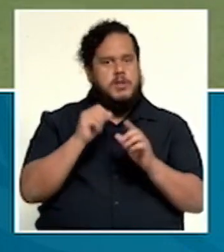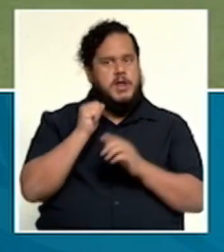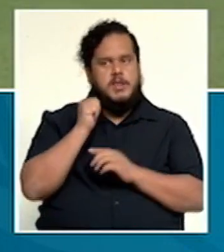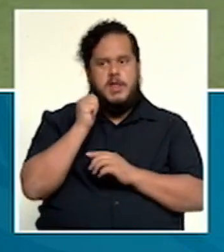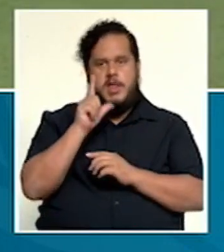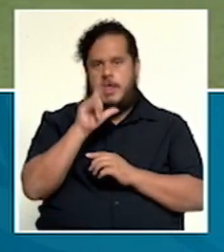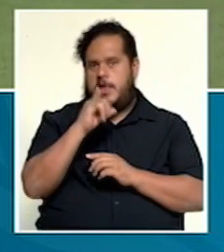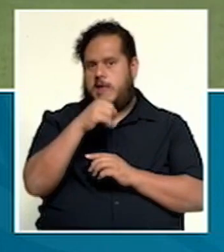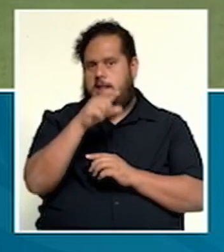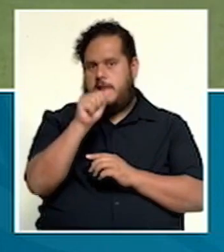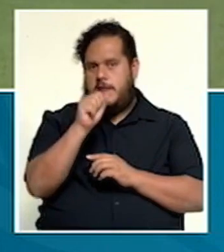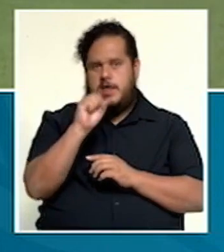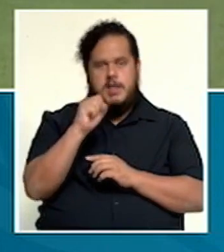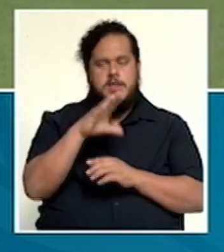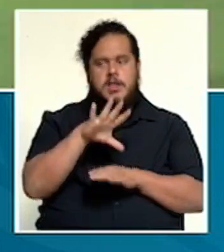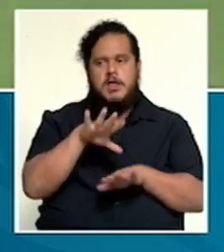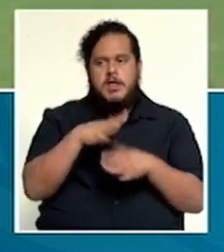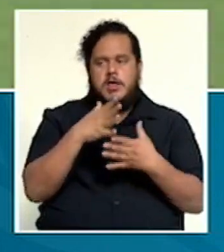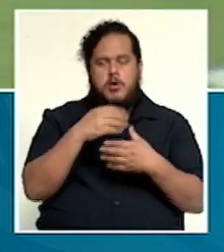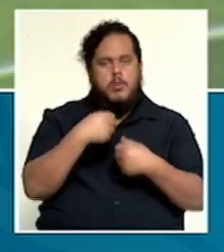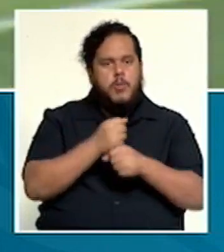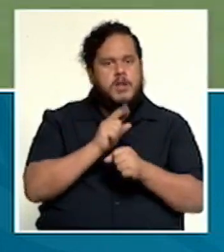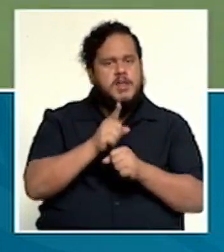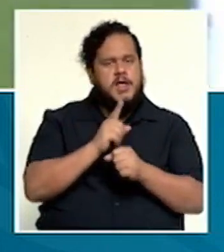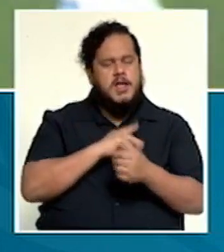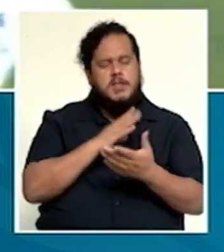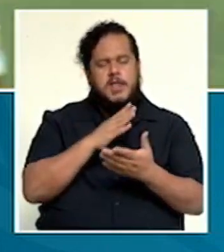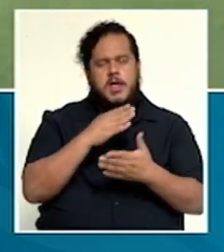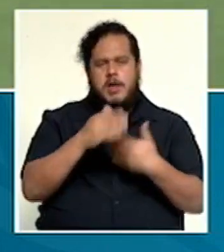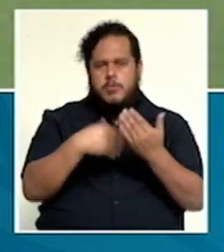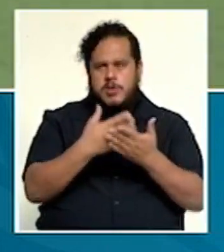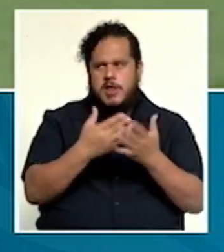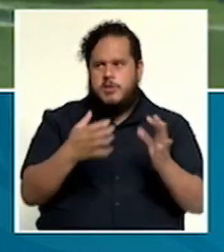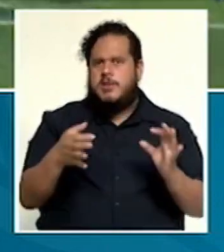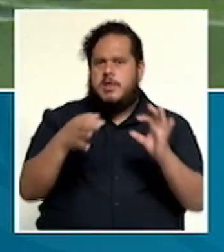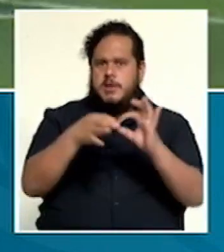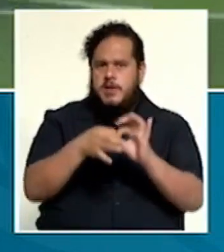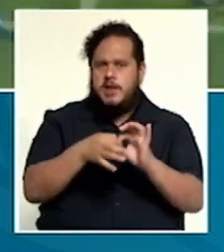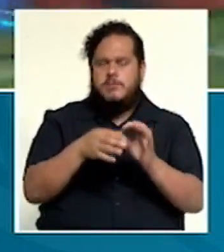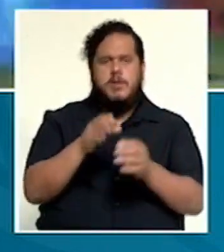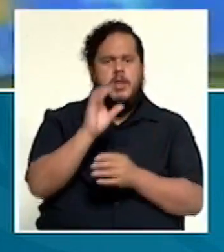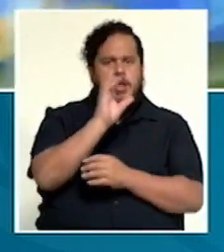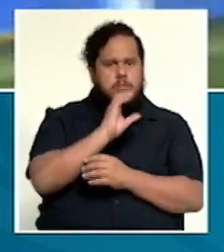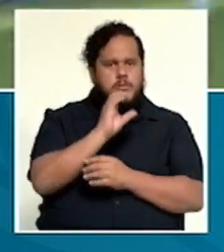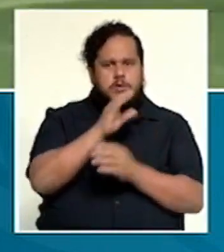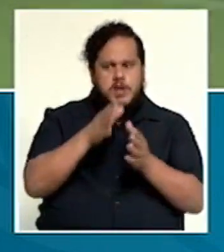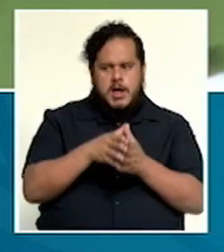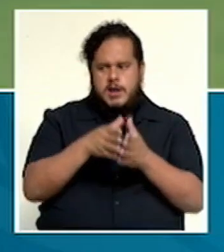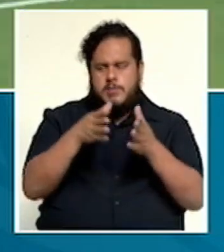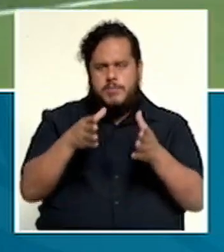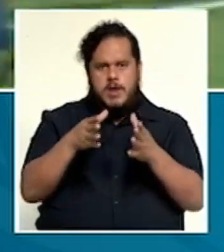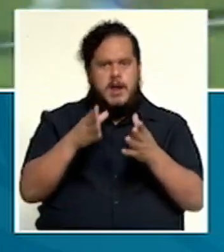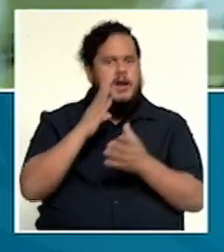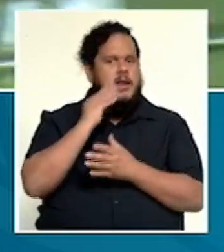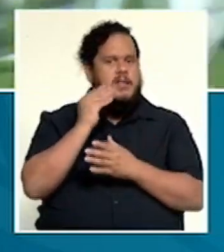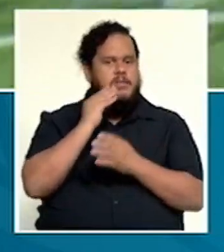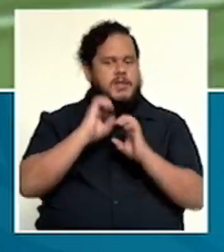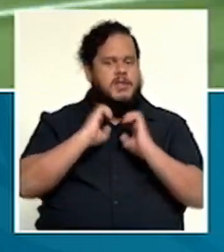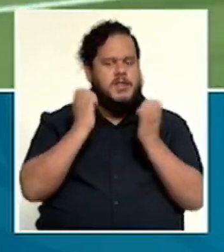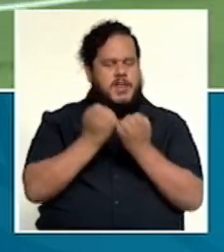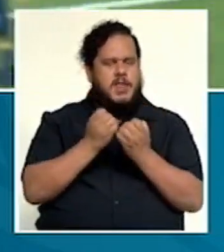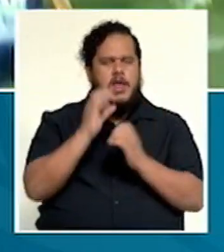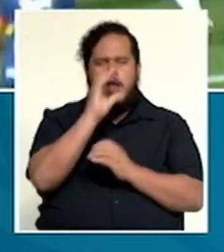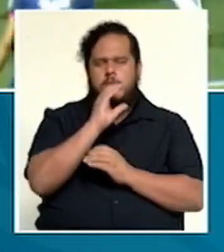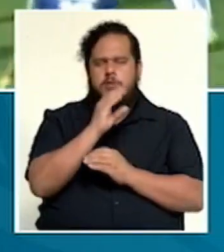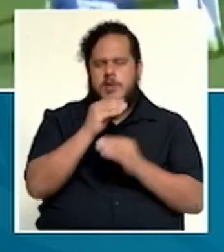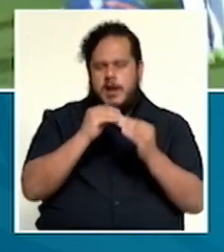ese proceso de fan engagement, de buscar ampliar la experiencia estadio, de buscar transmitir esa